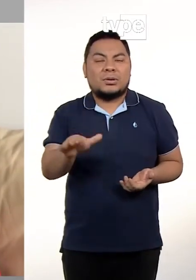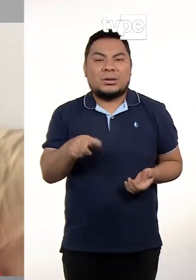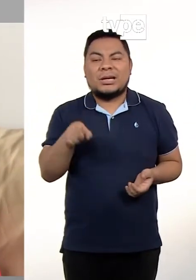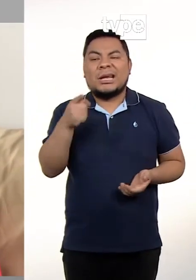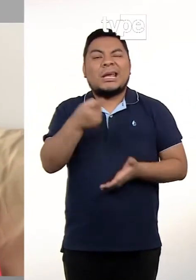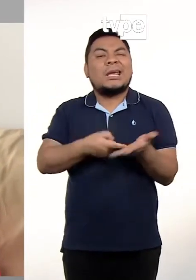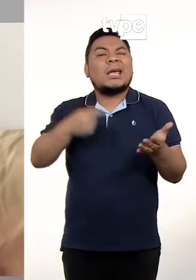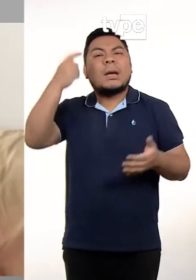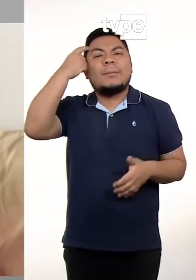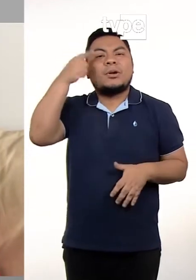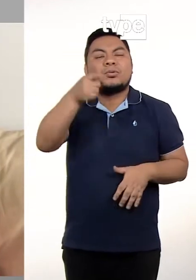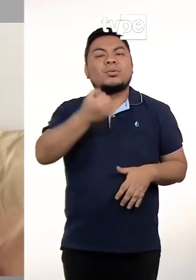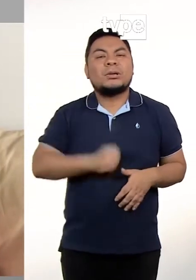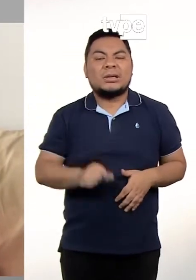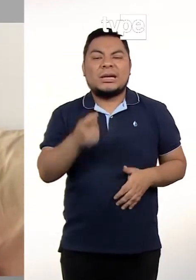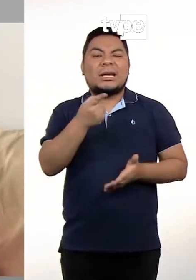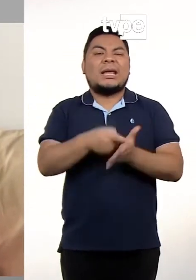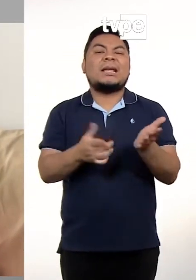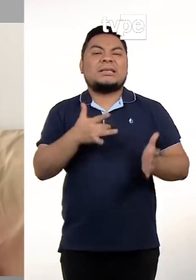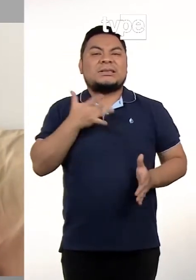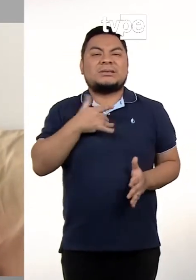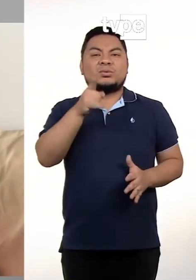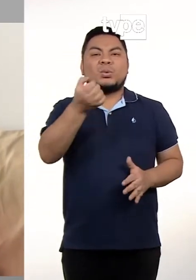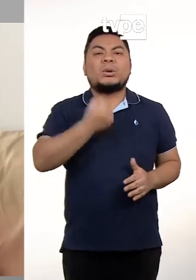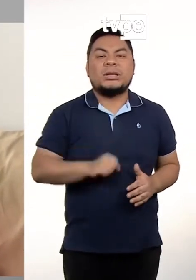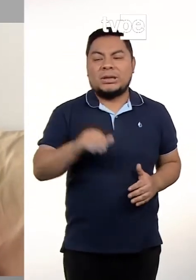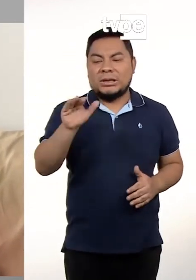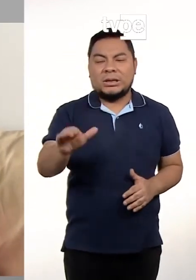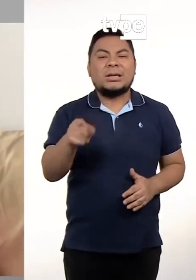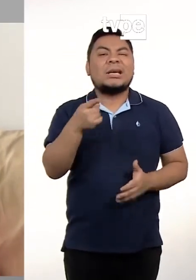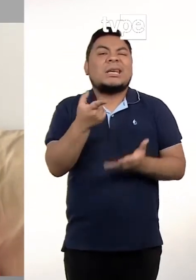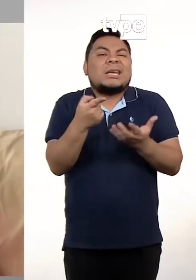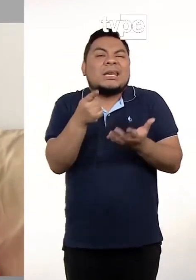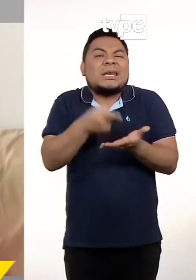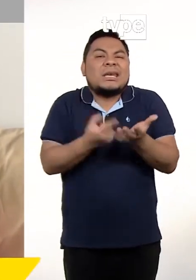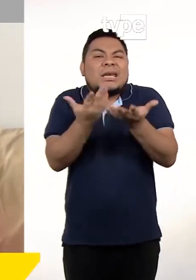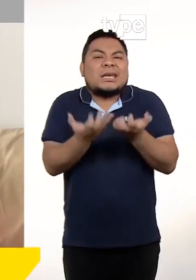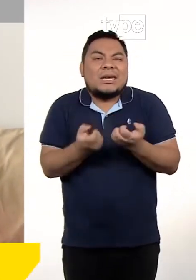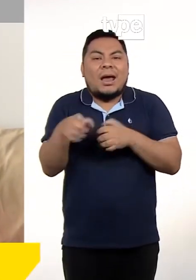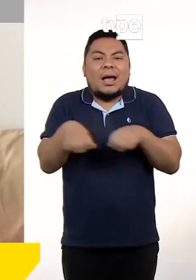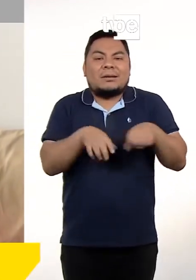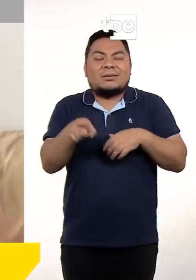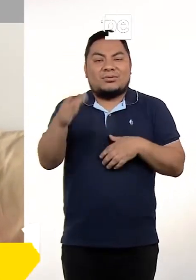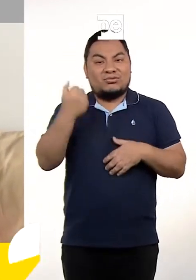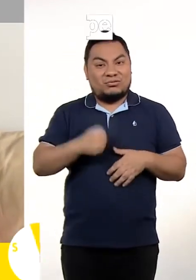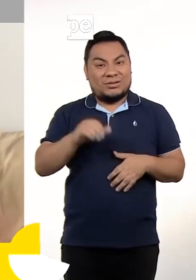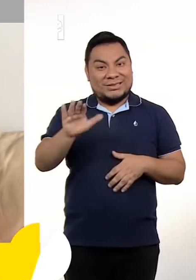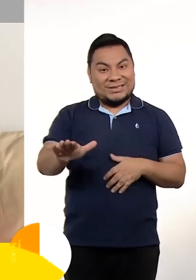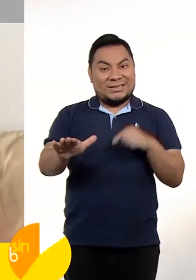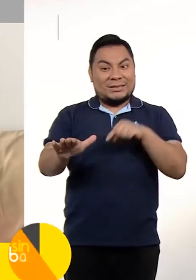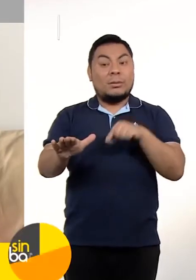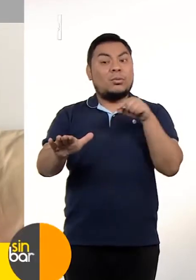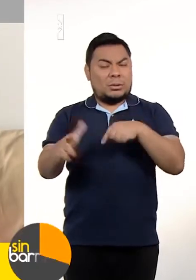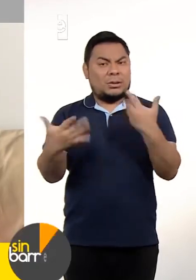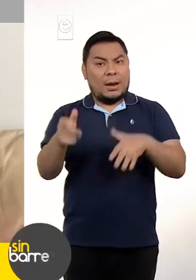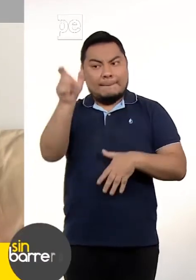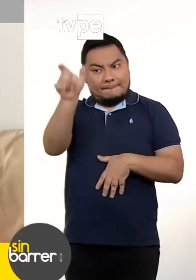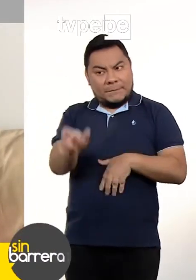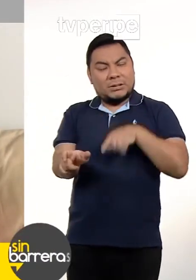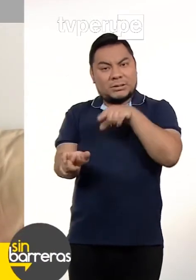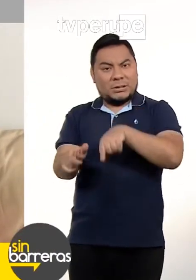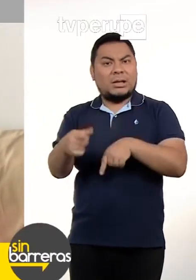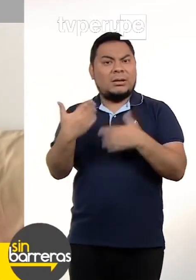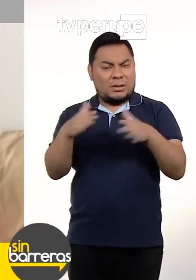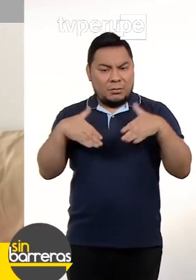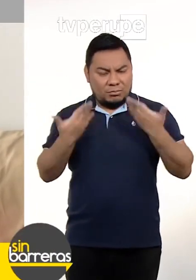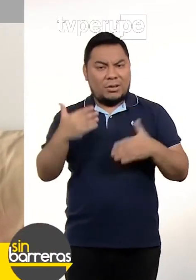nuestros niños, qué piensan nuestros niños, qué sienten nuestros niños, qué quieren hacer nuestros niños, porque ellos ya son